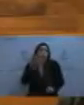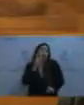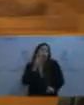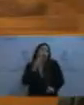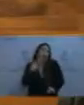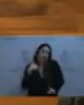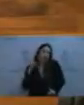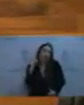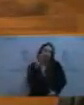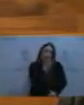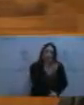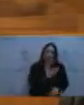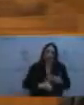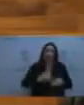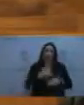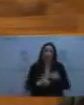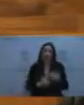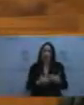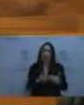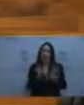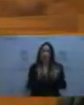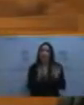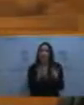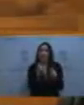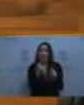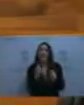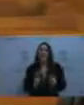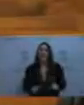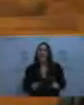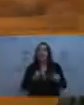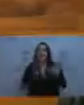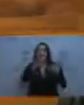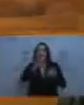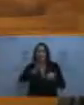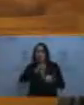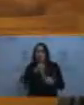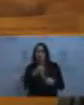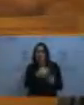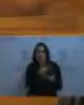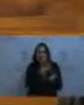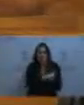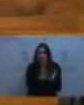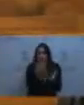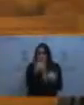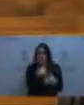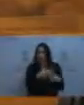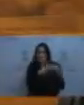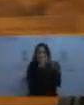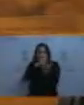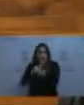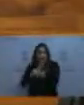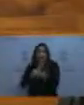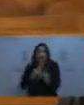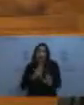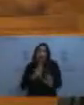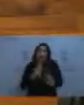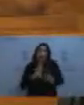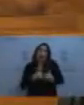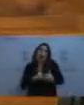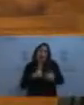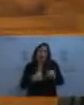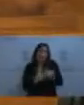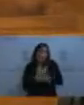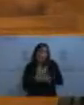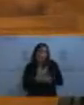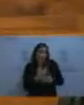de selección costó 10.000 euros. No hay ningún acta, ninguna sesión, por lo menos hasta hoy por la mañana, en ninguna